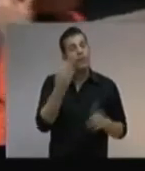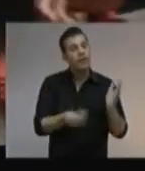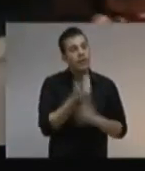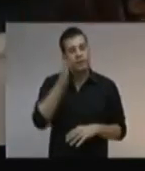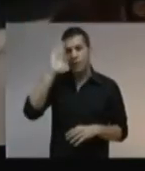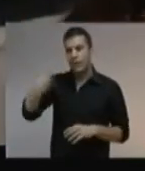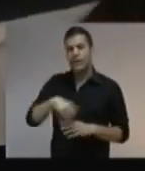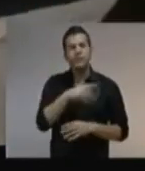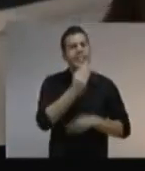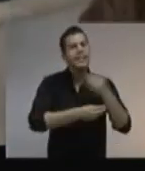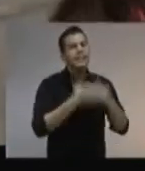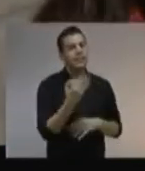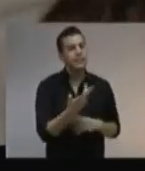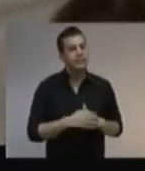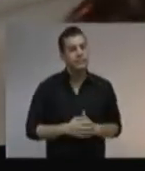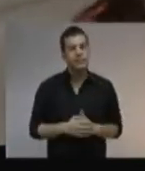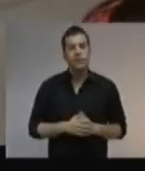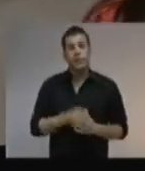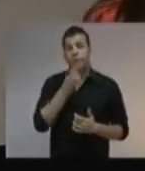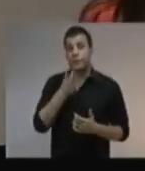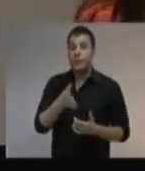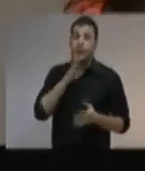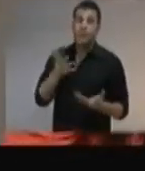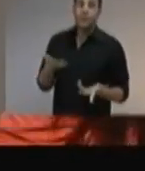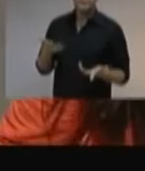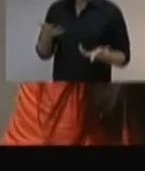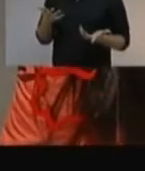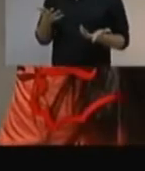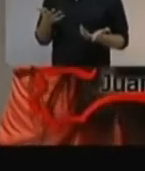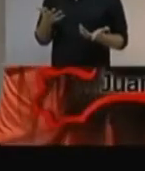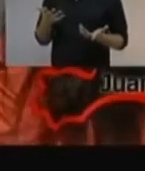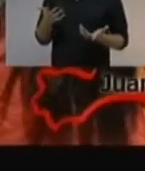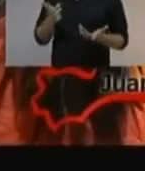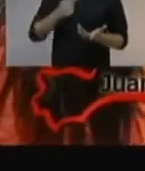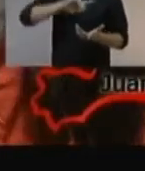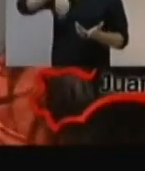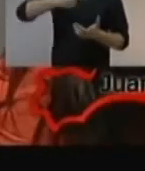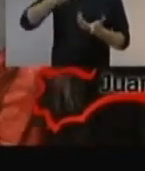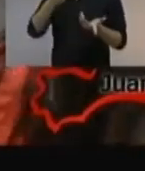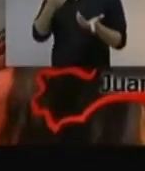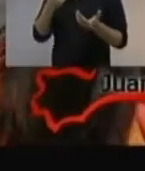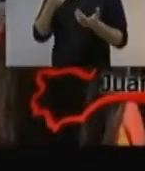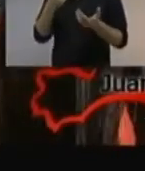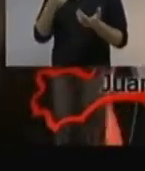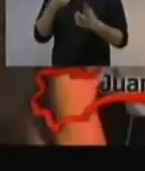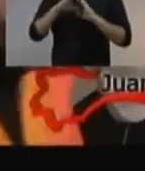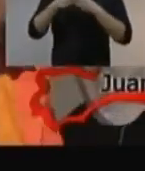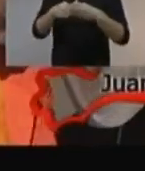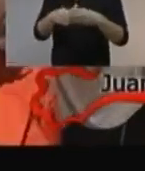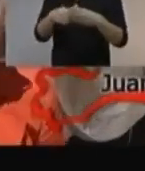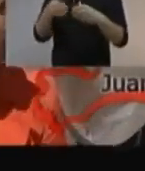Hola, buenos días. Hola. ¿Qué está haciendo usted? Pues mira, ahora mismo le hemos quitado la pintura al